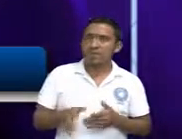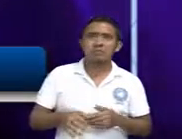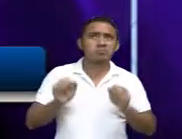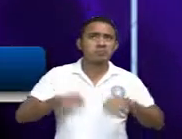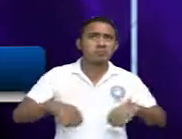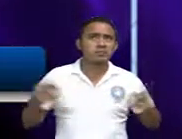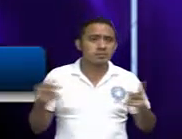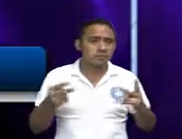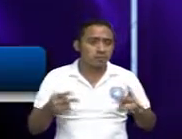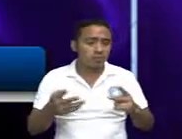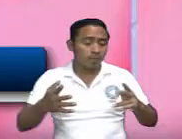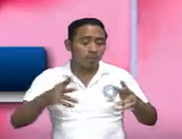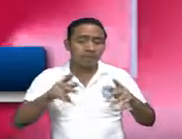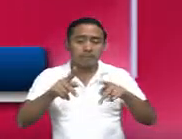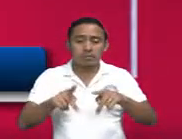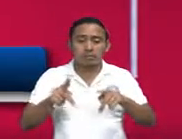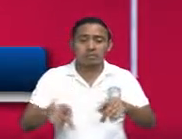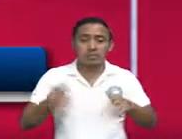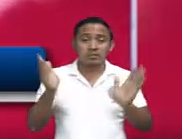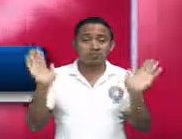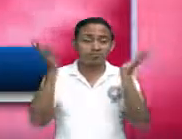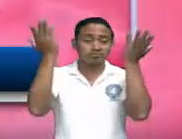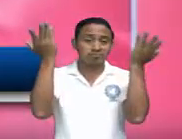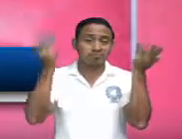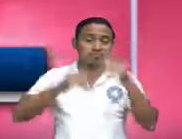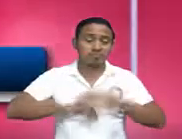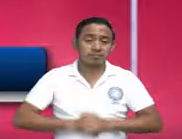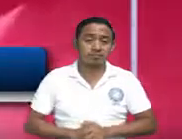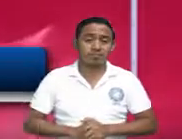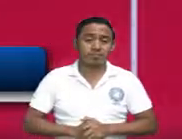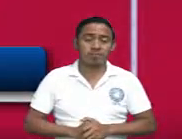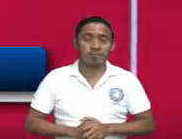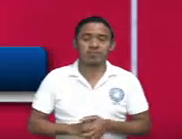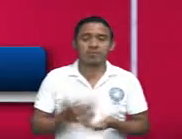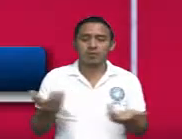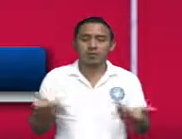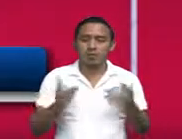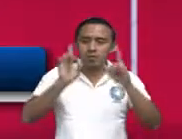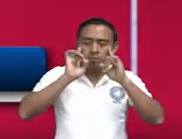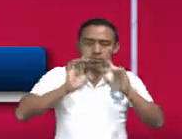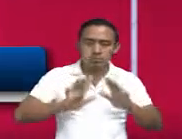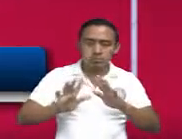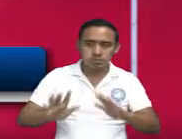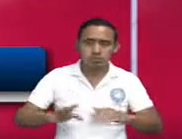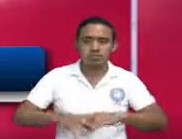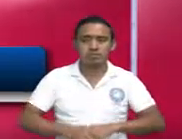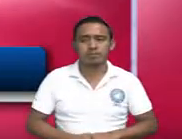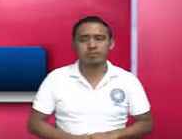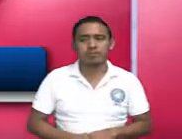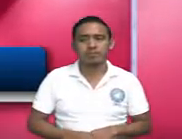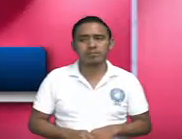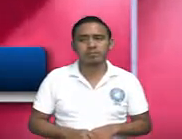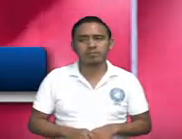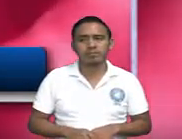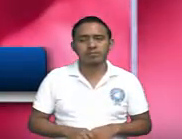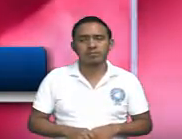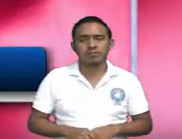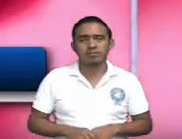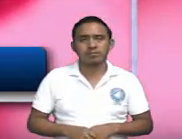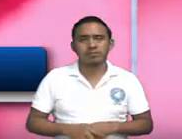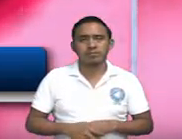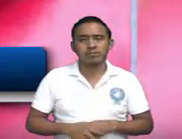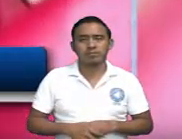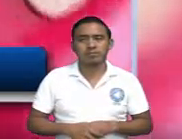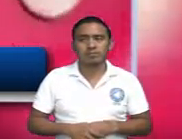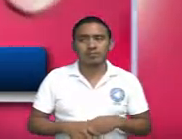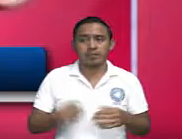de sobrevida que los pacientes ya mayores. Ya. En cuanto a los cuidados que deben de tener, los pacientes no,